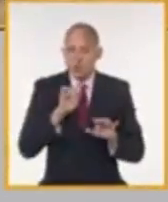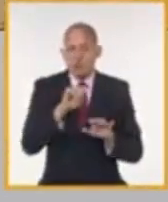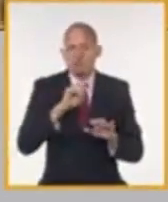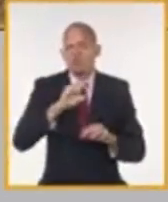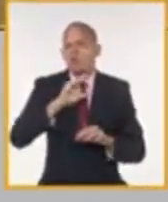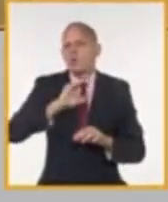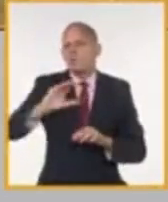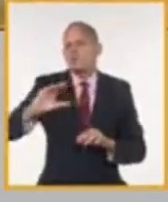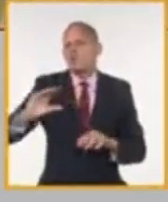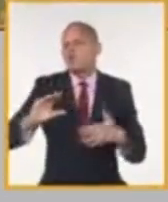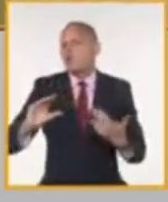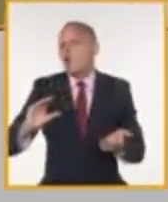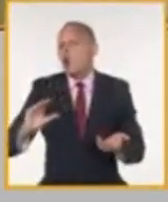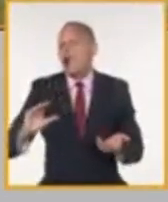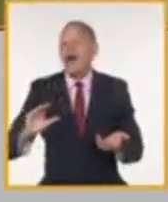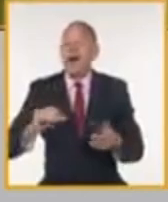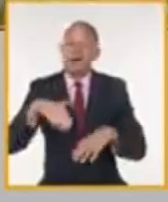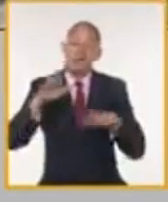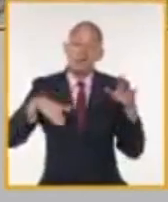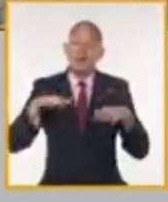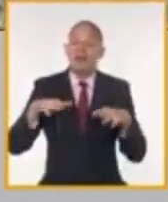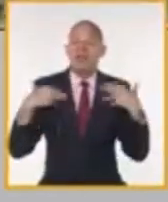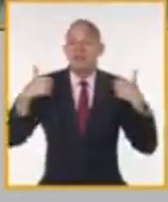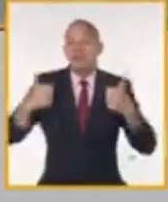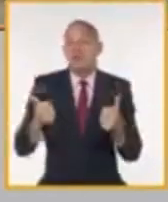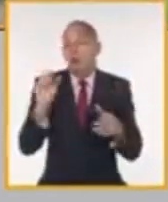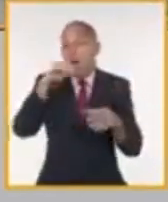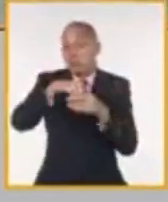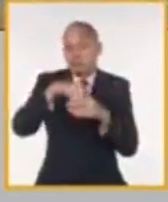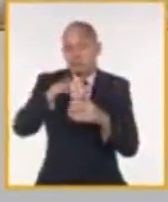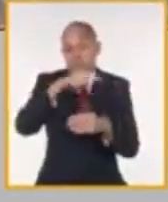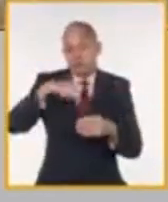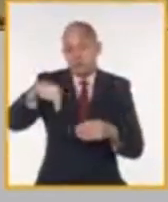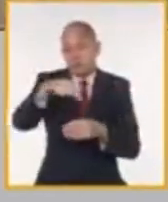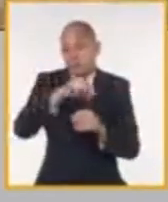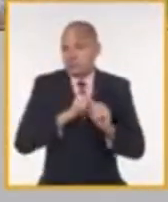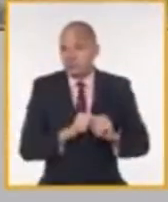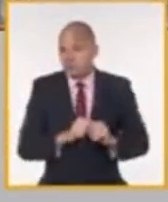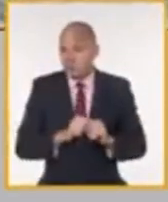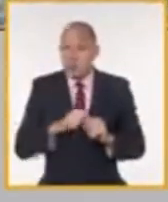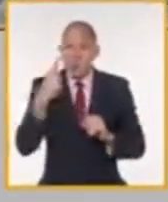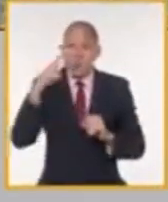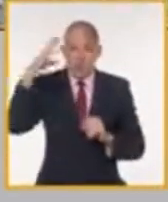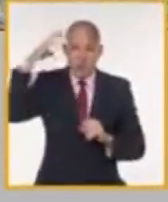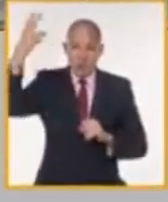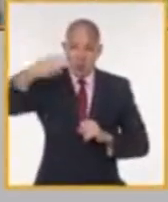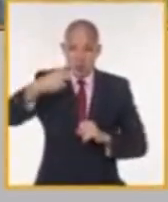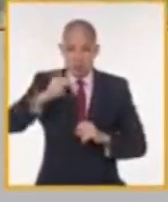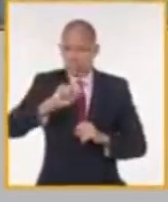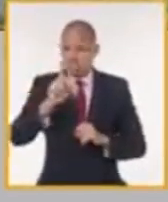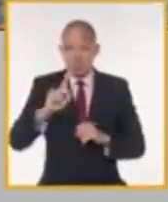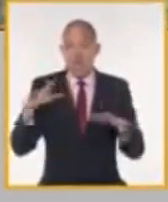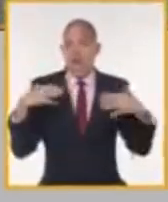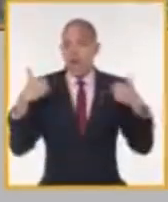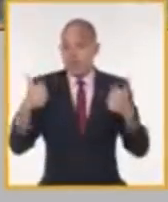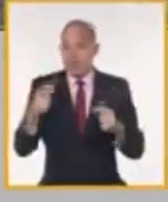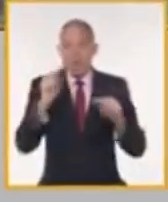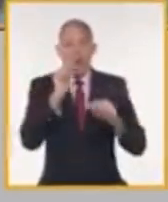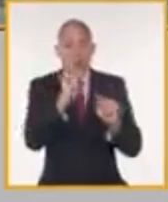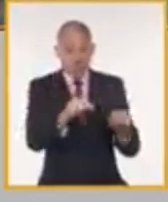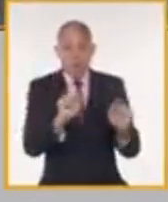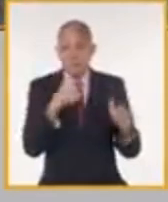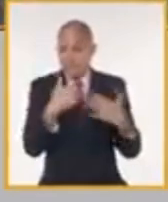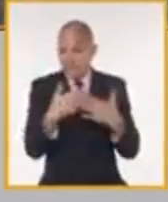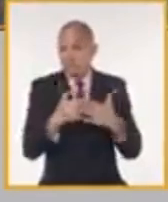piensan? ¿Dónde se diseñan? ¿Dónde se discuten y se aprueban? En nuestras empresas. Es decir, que no depende